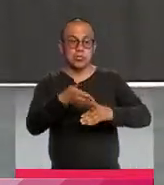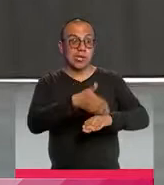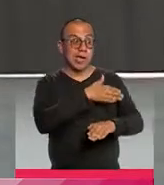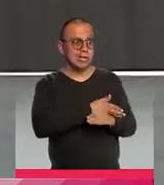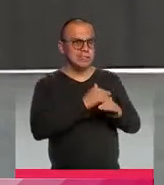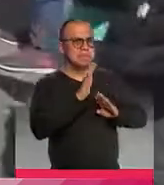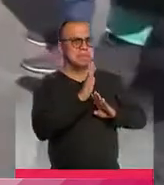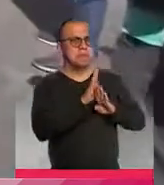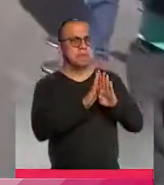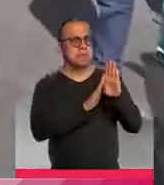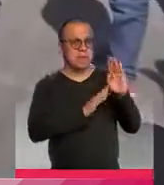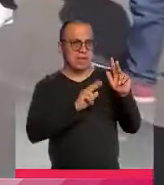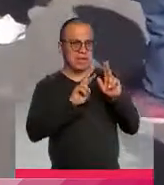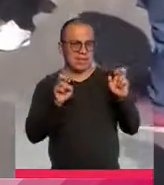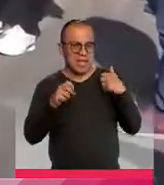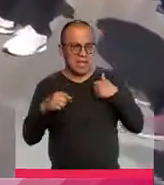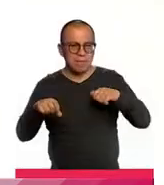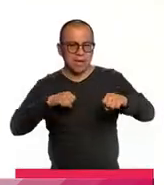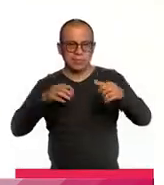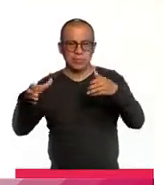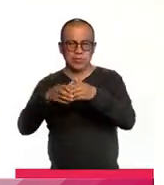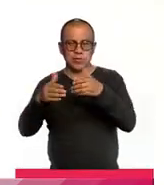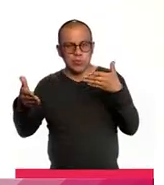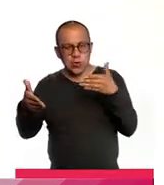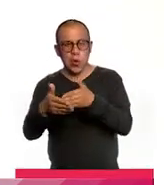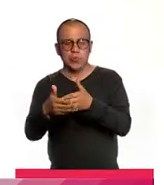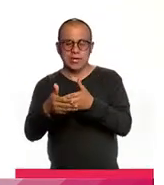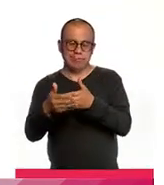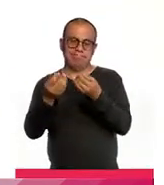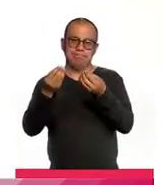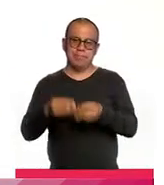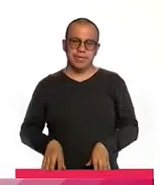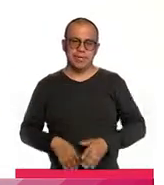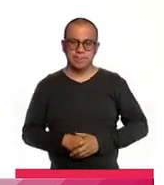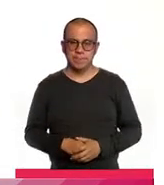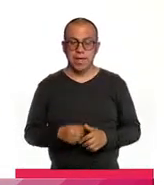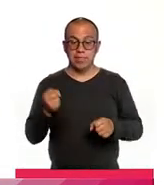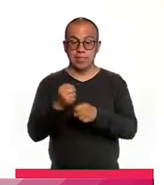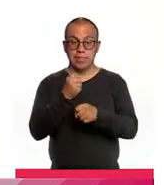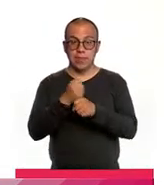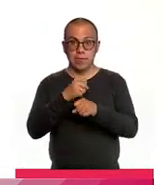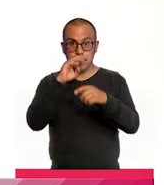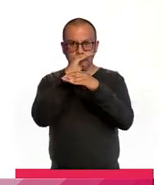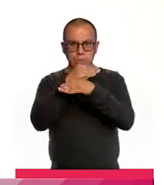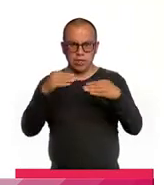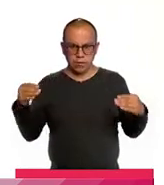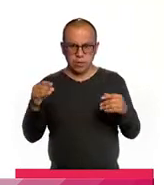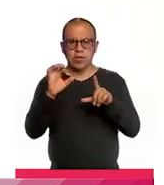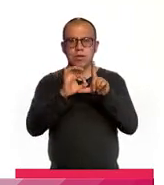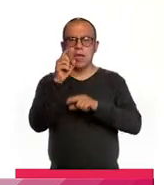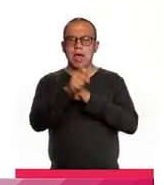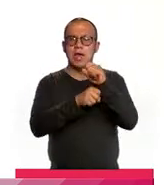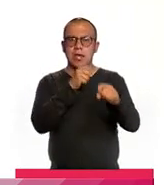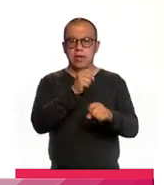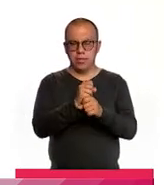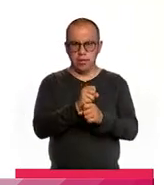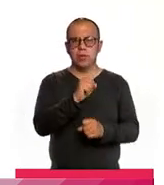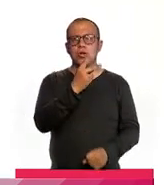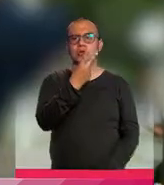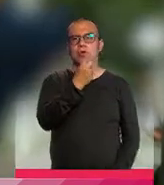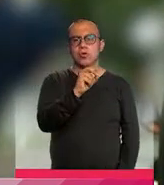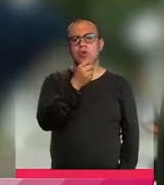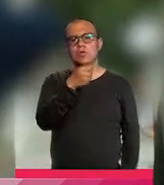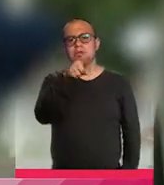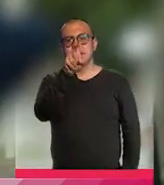logrado en la lucha contra este flagelo. La tasa de trabajo infantil en Colombia venía disminuyendo desde el año